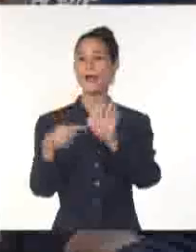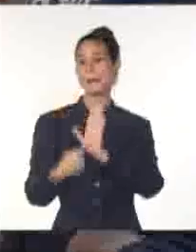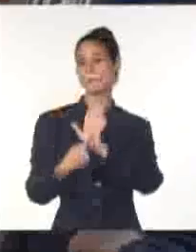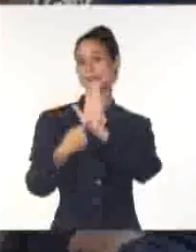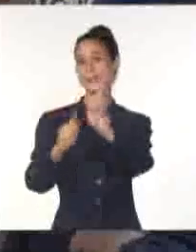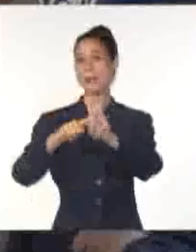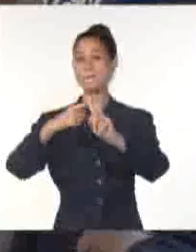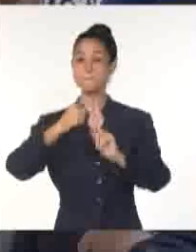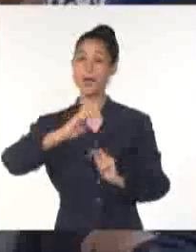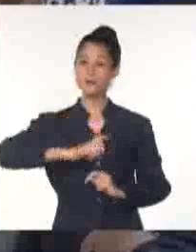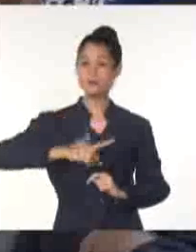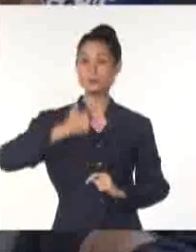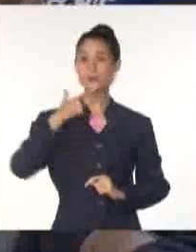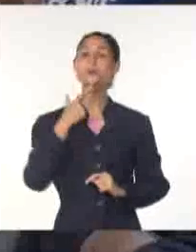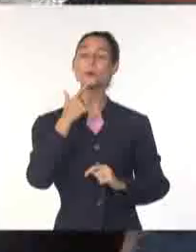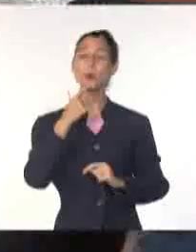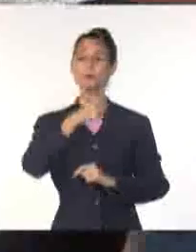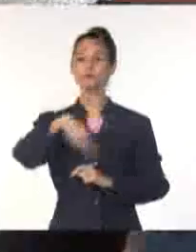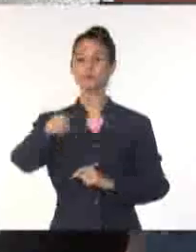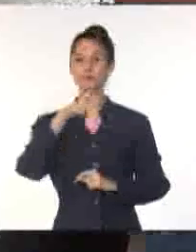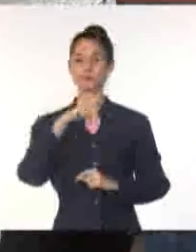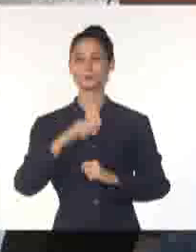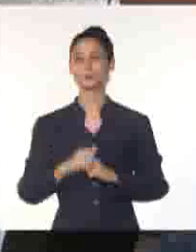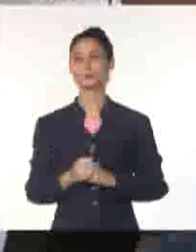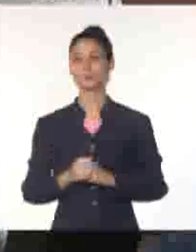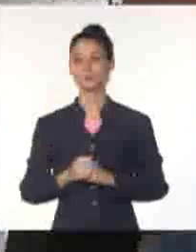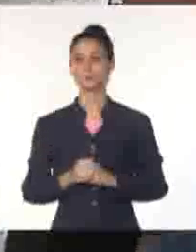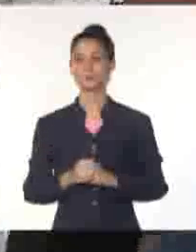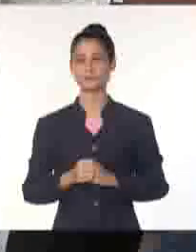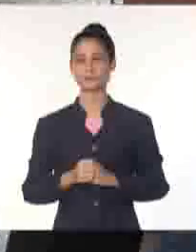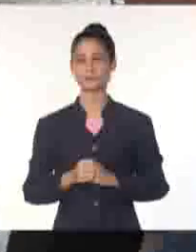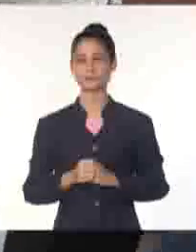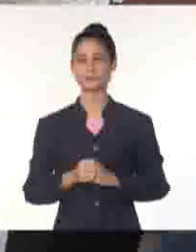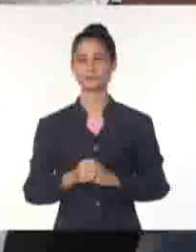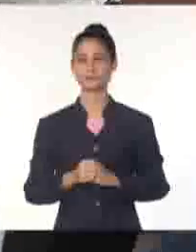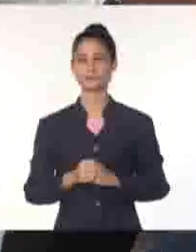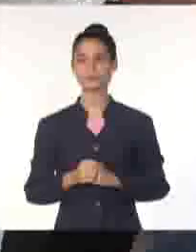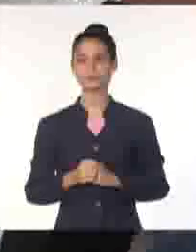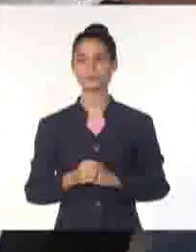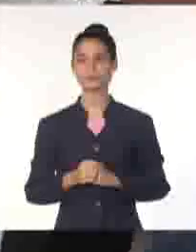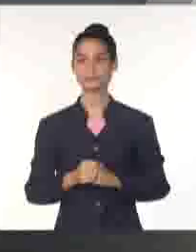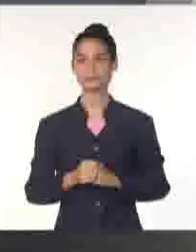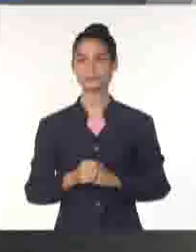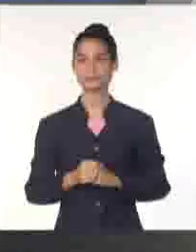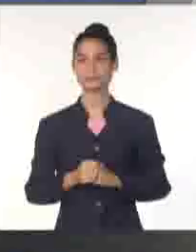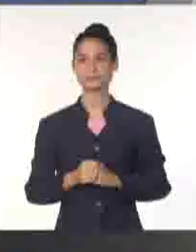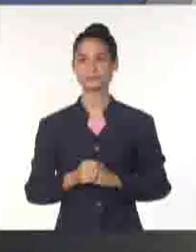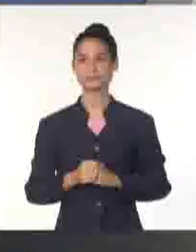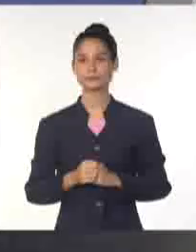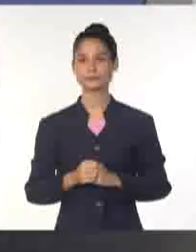al arte joven en Cuba. Inés Castro Machado, Canal Cubano de Noticias.